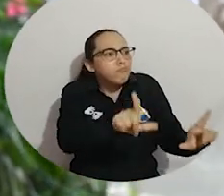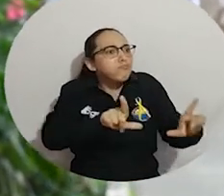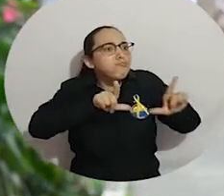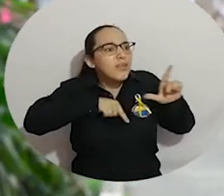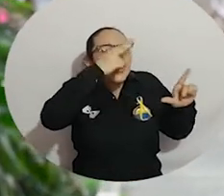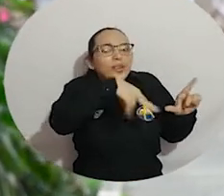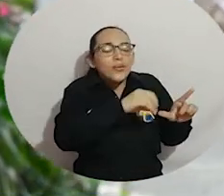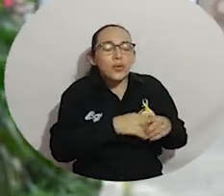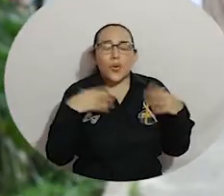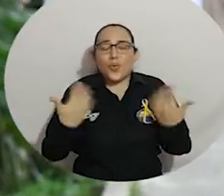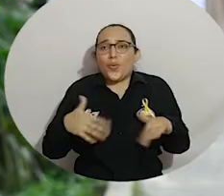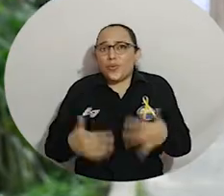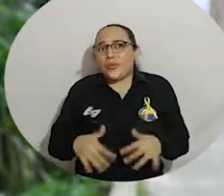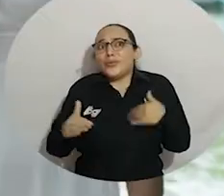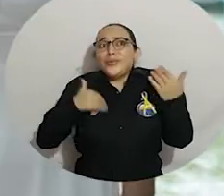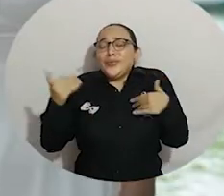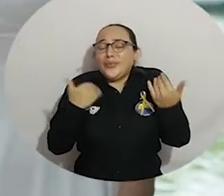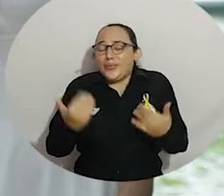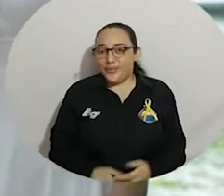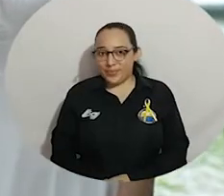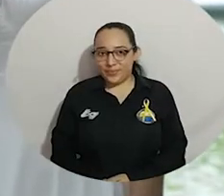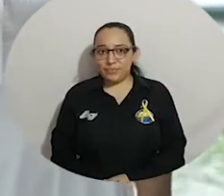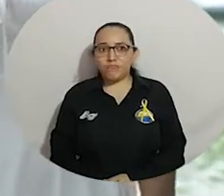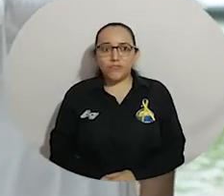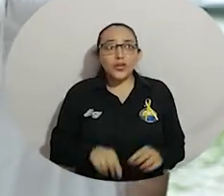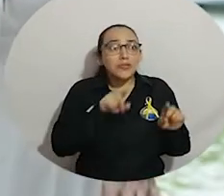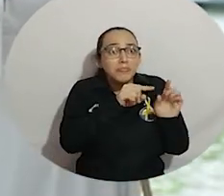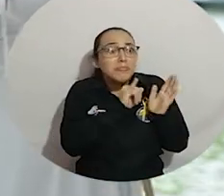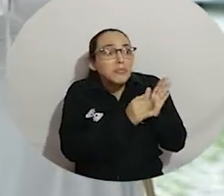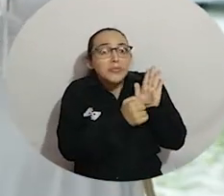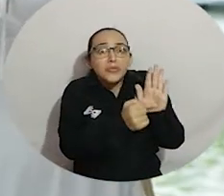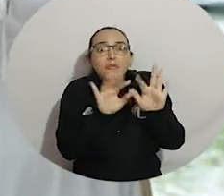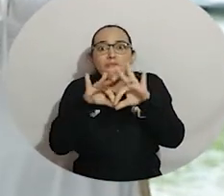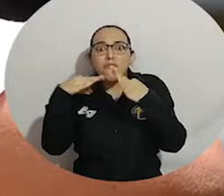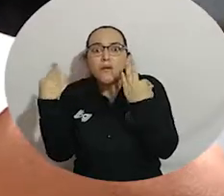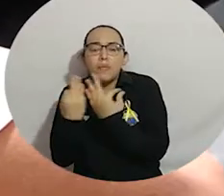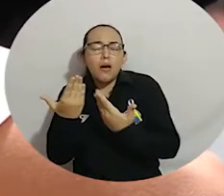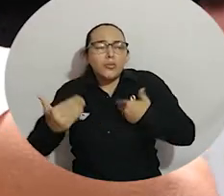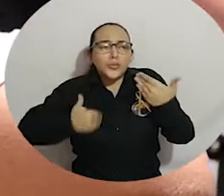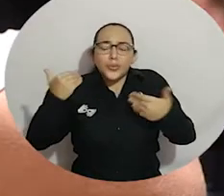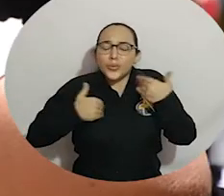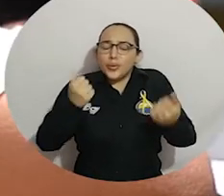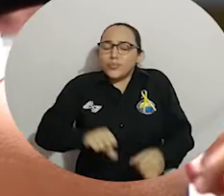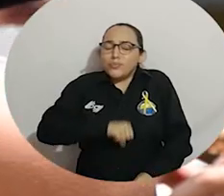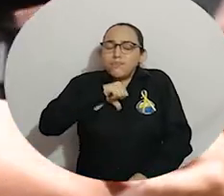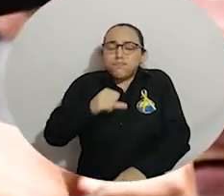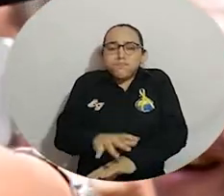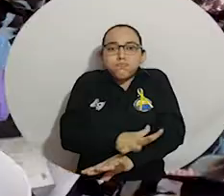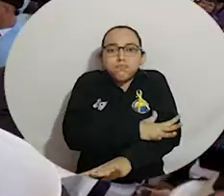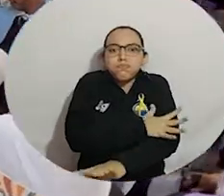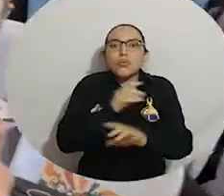de ese triunfo? Así lo dejaron ver cientos de familiares que con emoción y satisfacción celebraron el triunfo